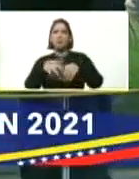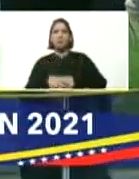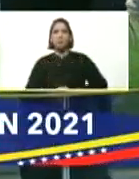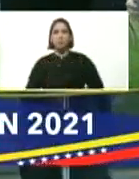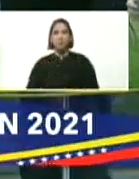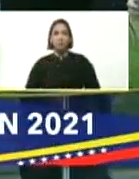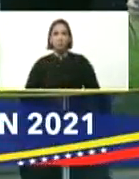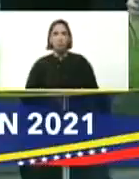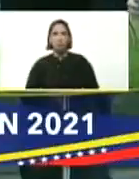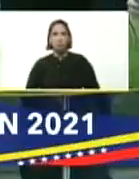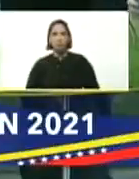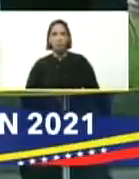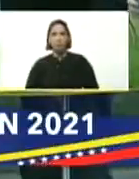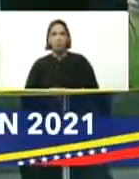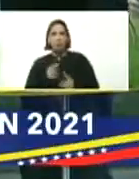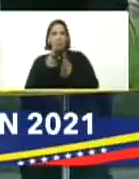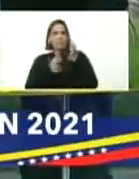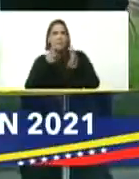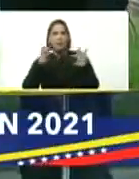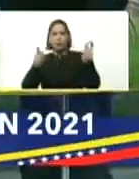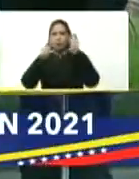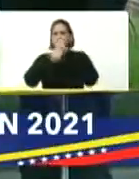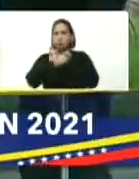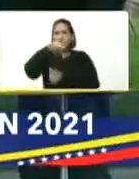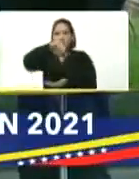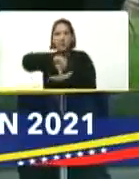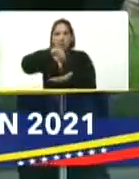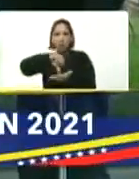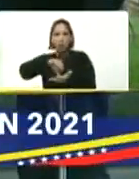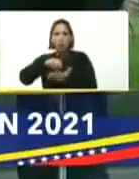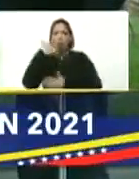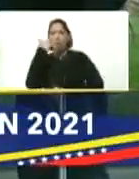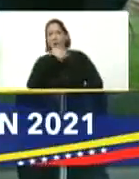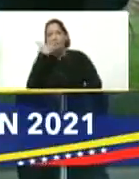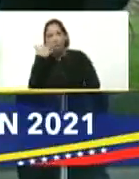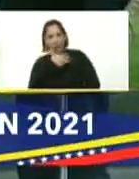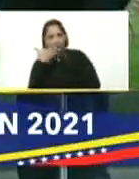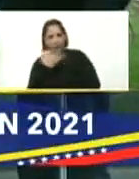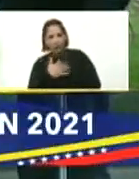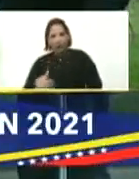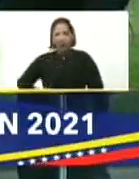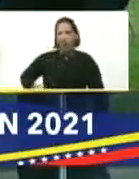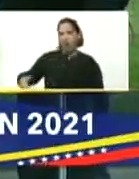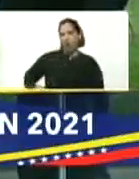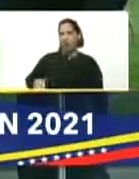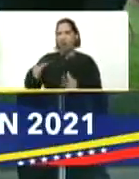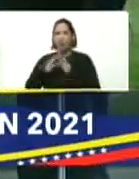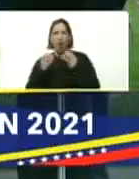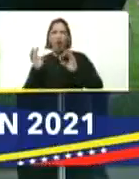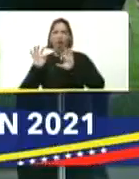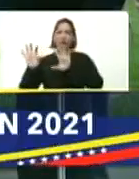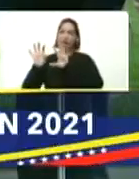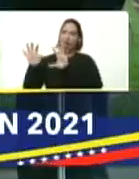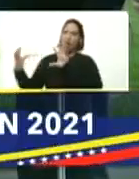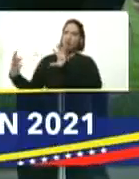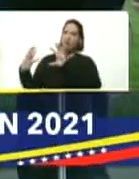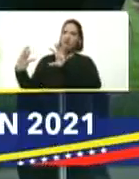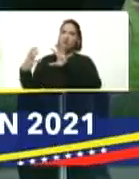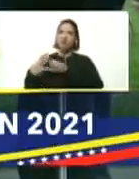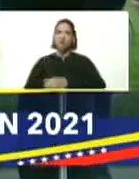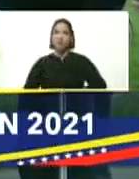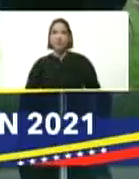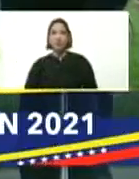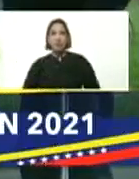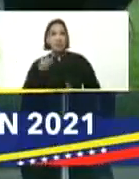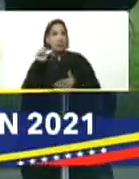Mira, y el metro se transformaba en el centro de las risas, de la guachafa. Y el centro de todo. Sin